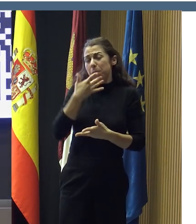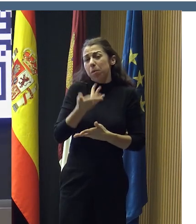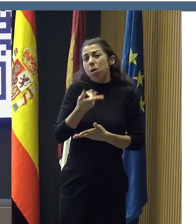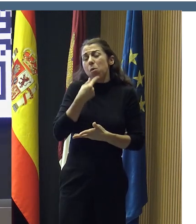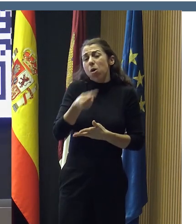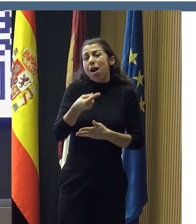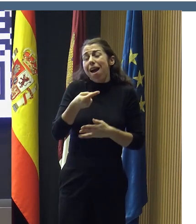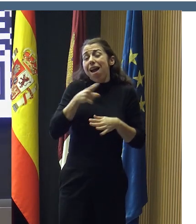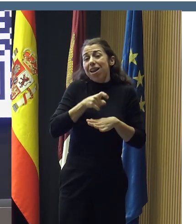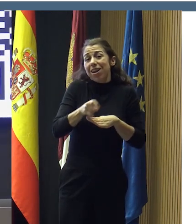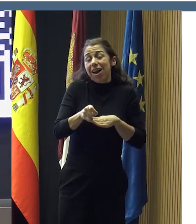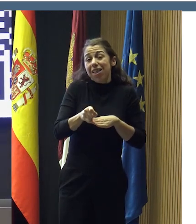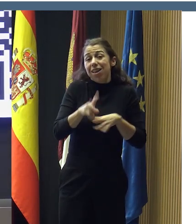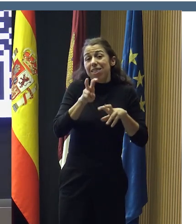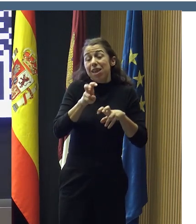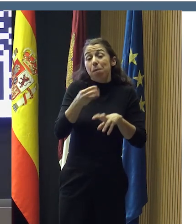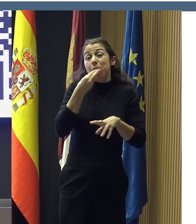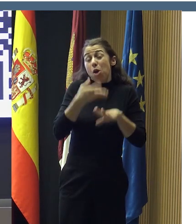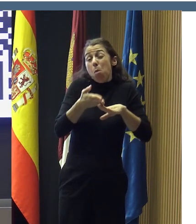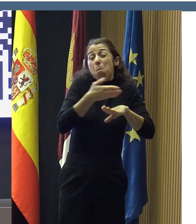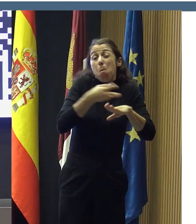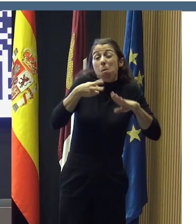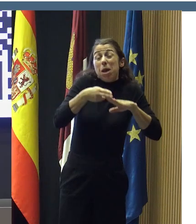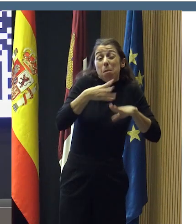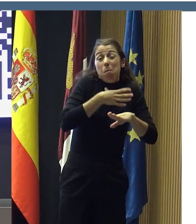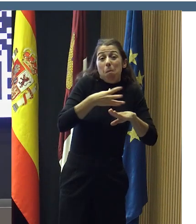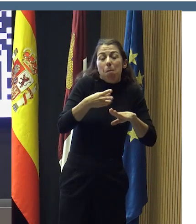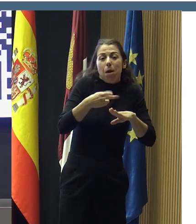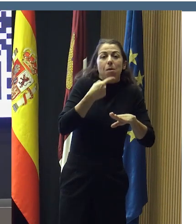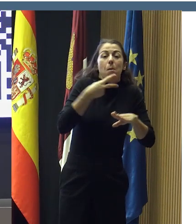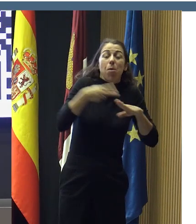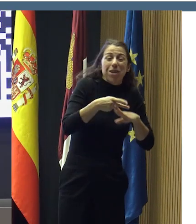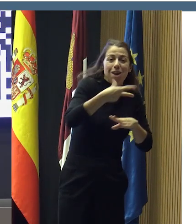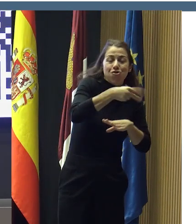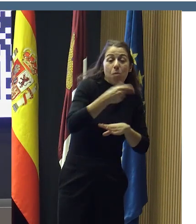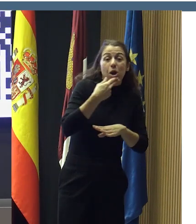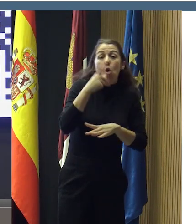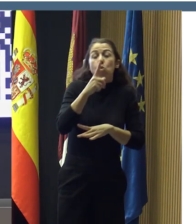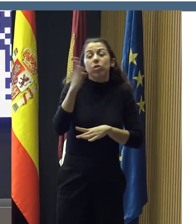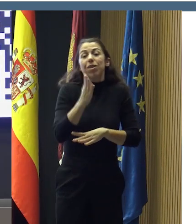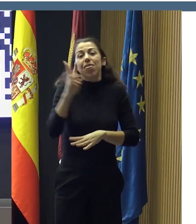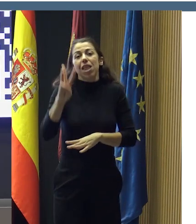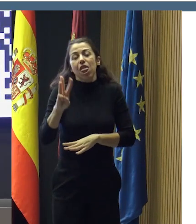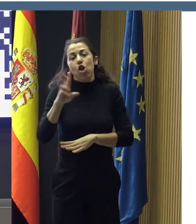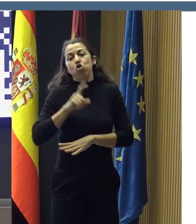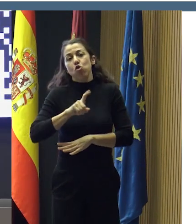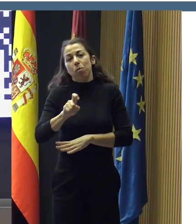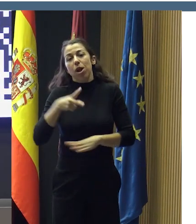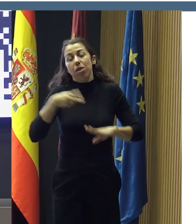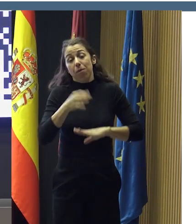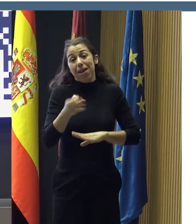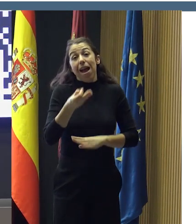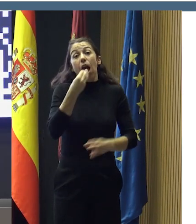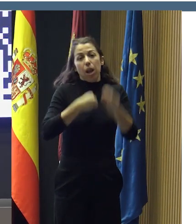¿Podemos prevenir el cáncer con la dieta? ¿Prevenir? No. Pero he dicho que 1/3 de los tumores son evitables. La dieta tiene un papel